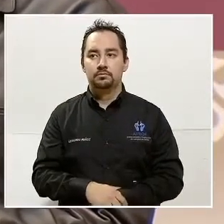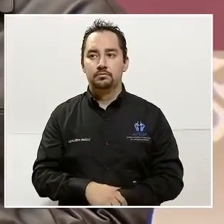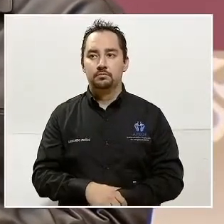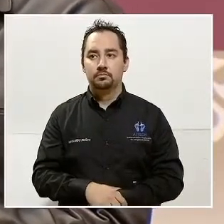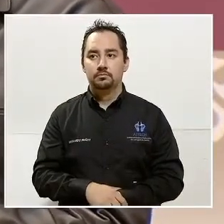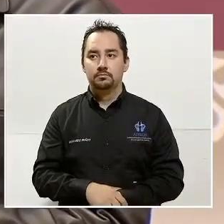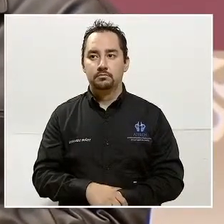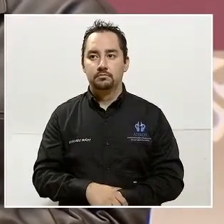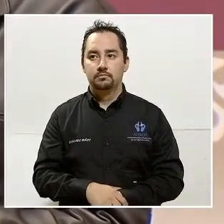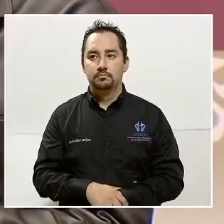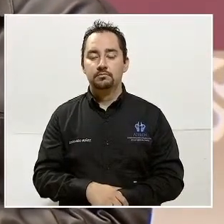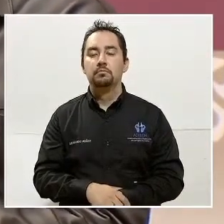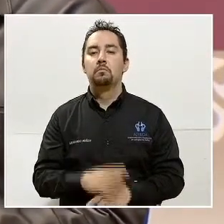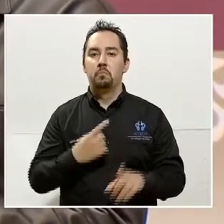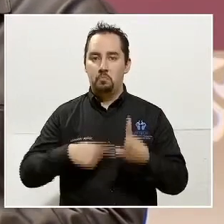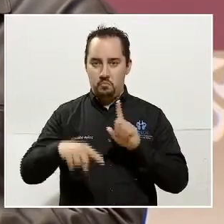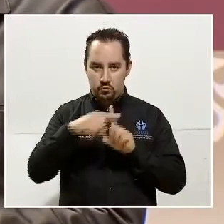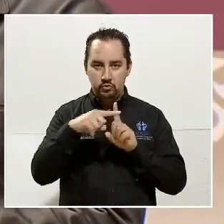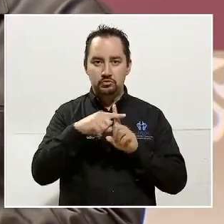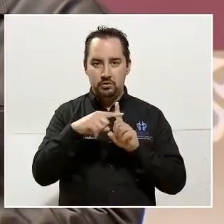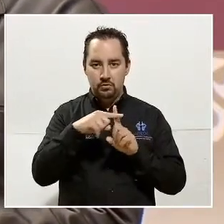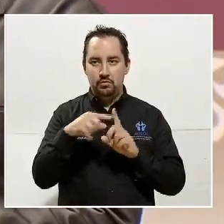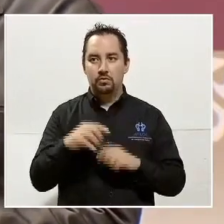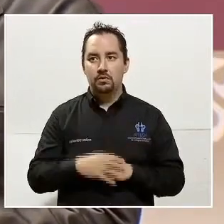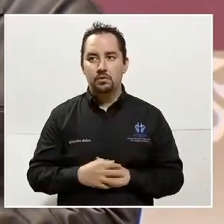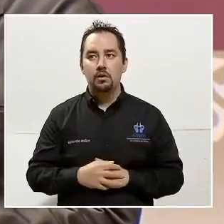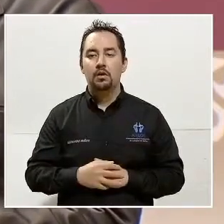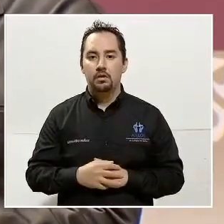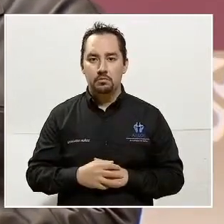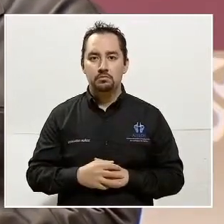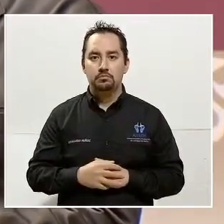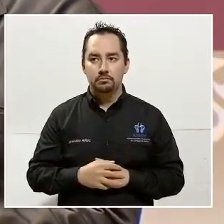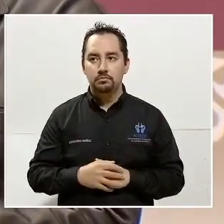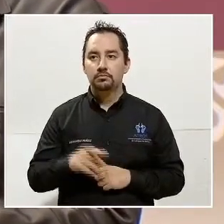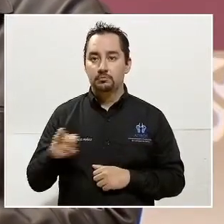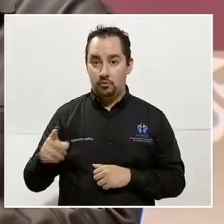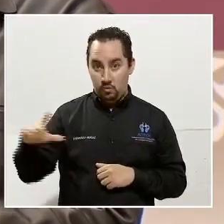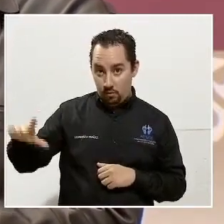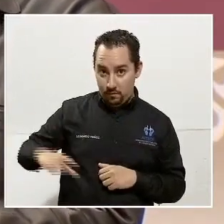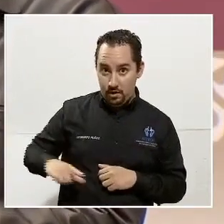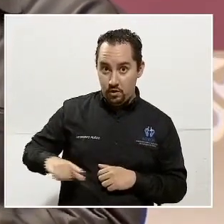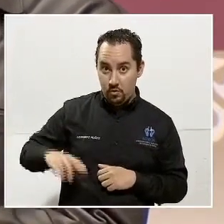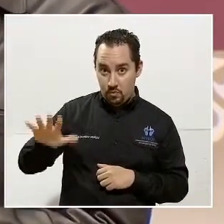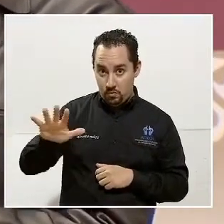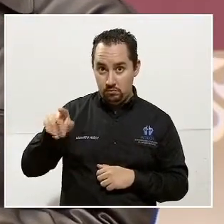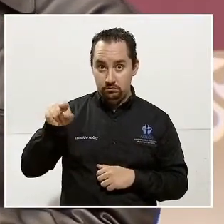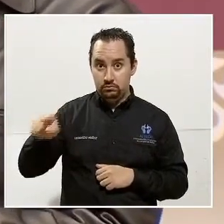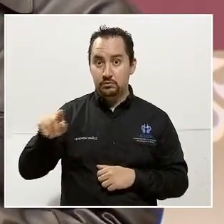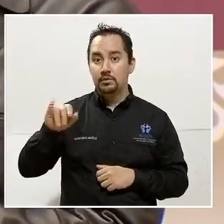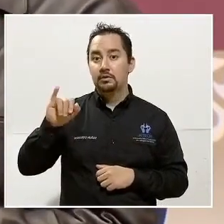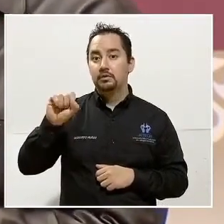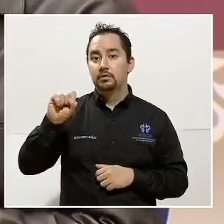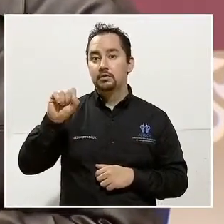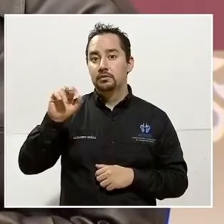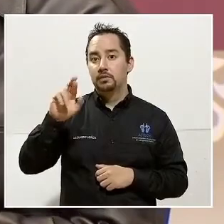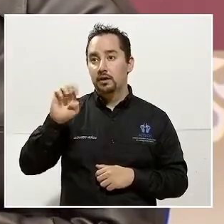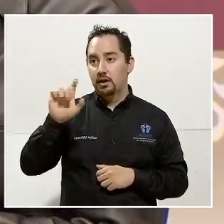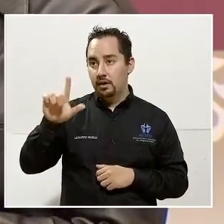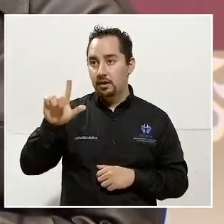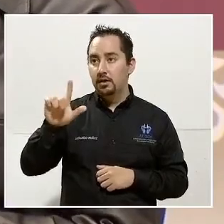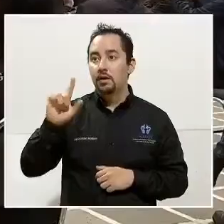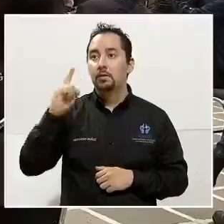en positivo que va a ayudar el gobierno de Israel para que